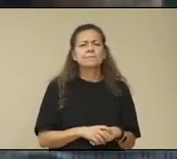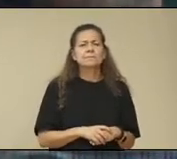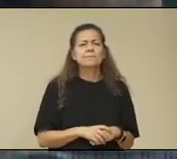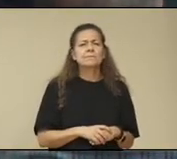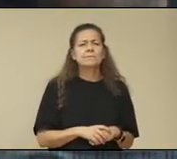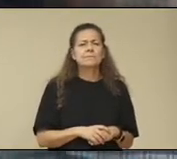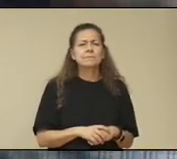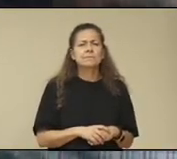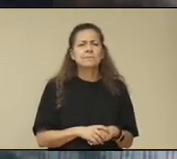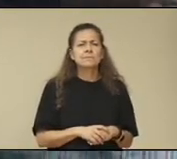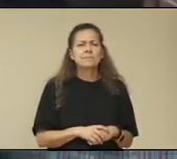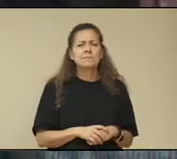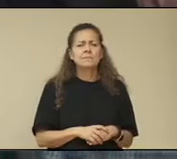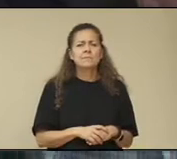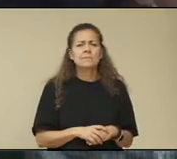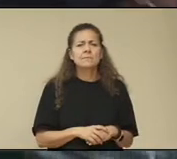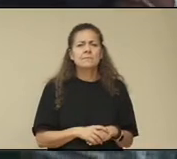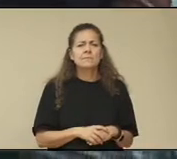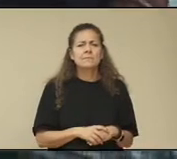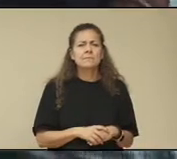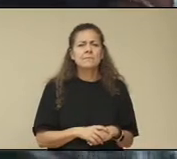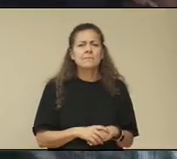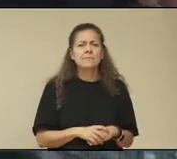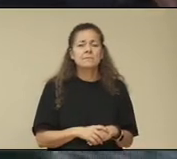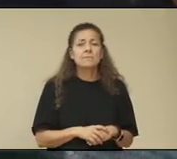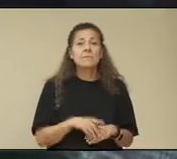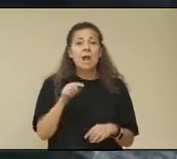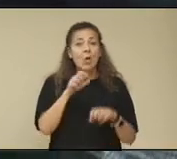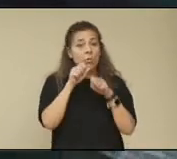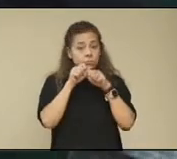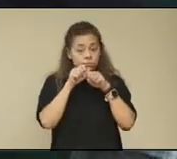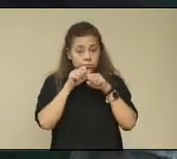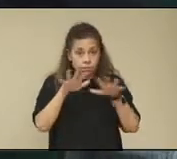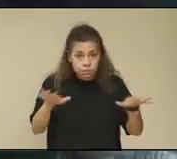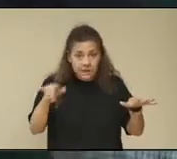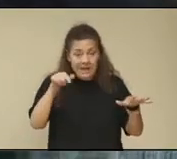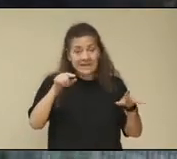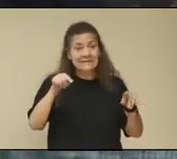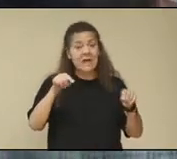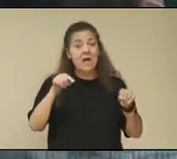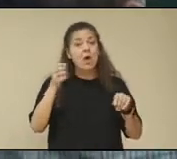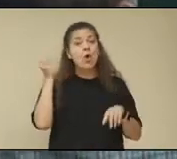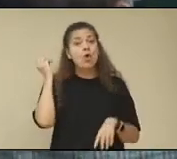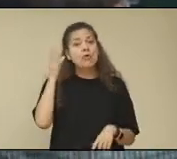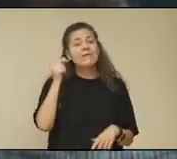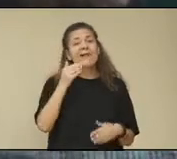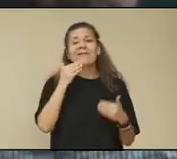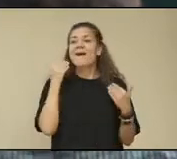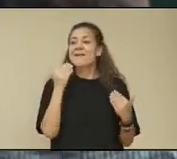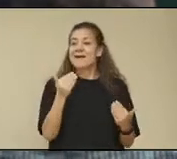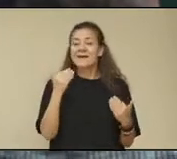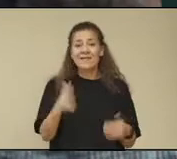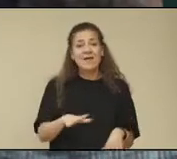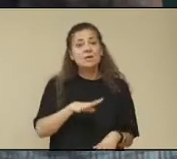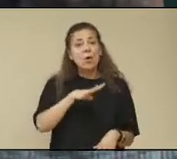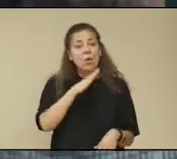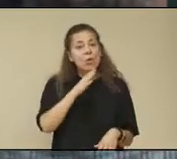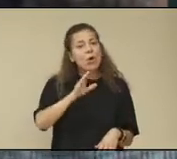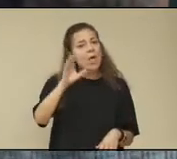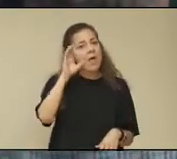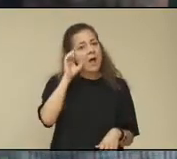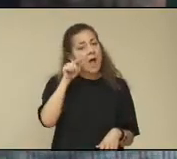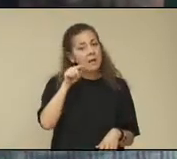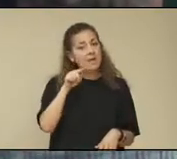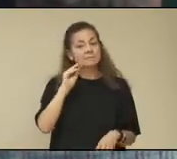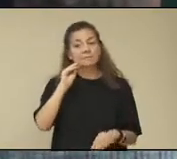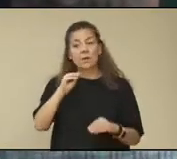Xereza de Ciencia ha colaborado hoy con nosotros en la difusión de la conferencia. Os da las gracias por haber atendido también a vuestras preguntas